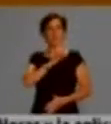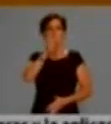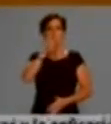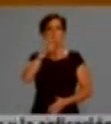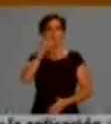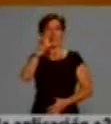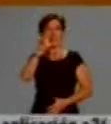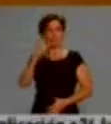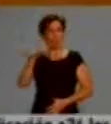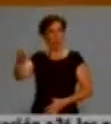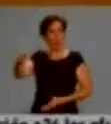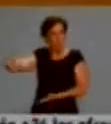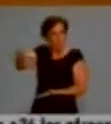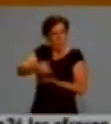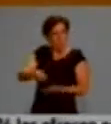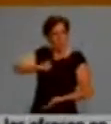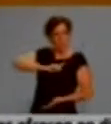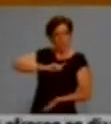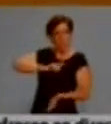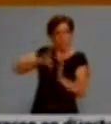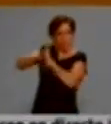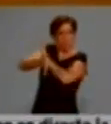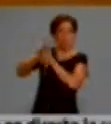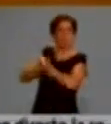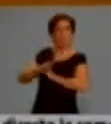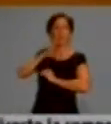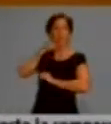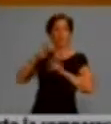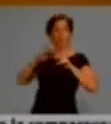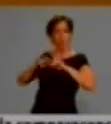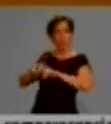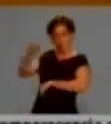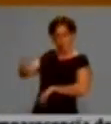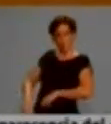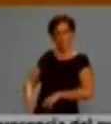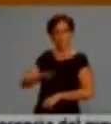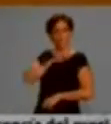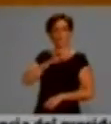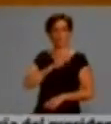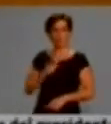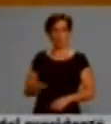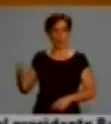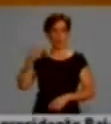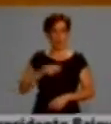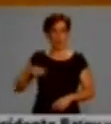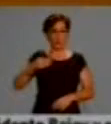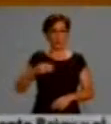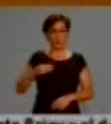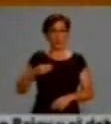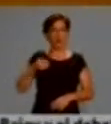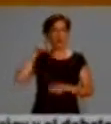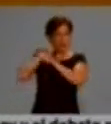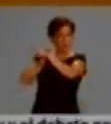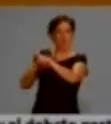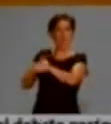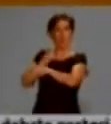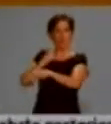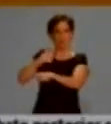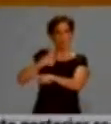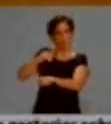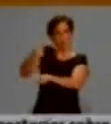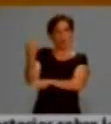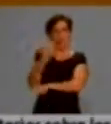pedirme explicaciones por las investigaciones sobre el señor Bárcenas, insistiendo en que le debía públicas